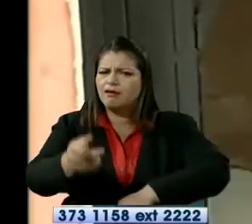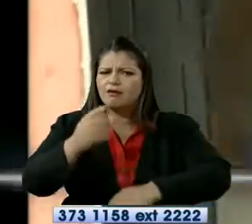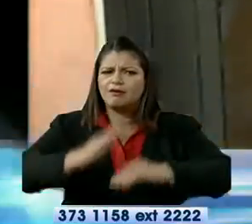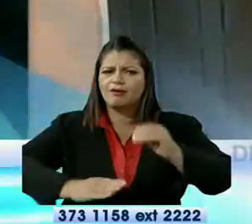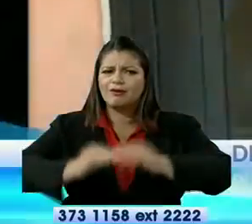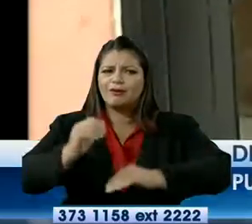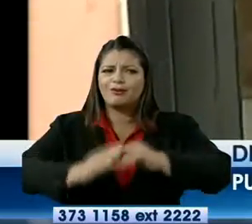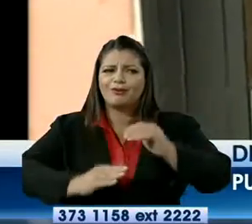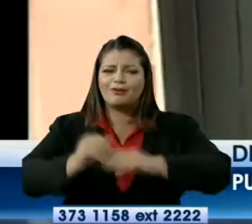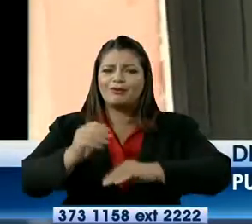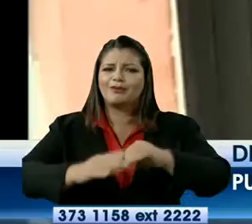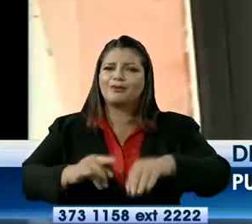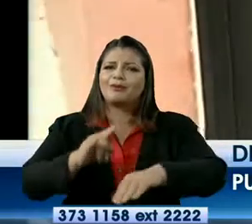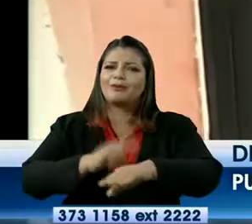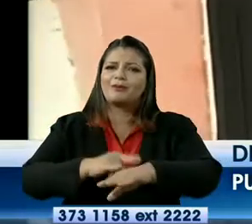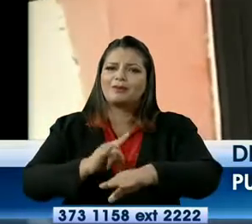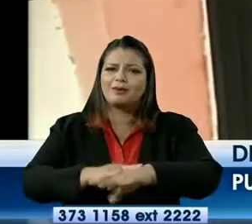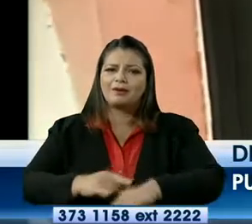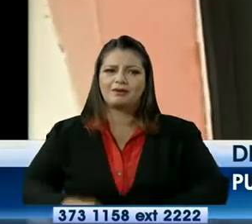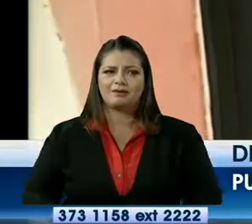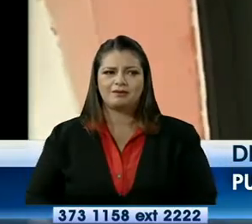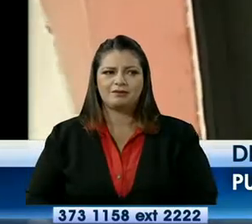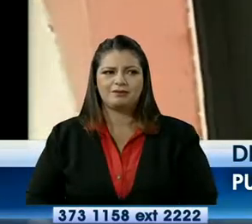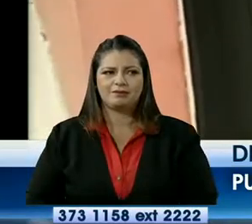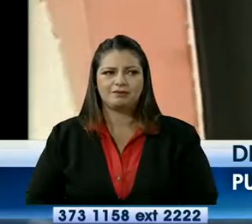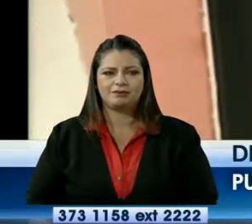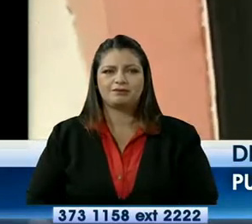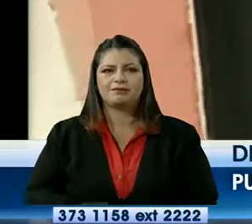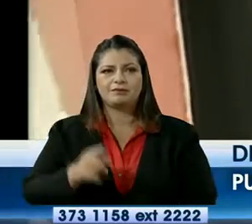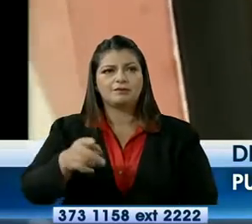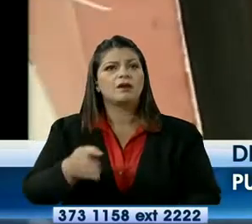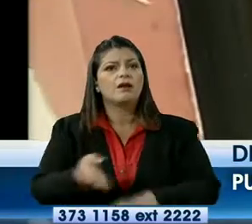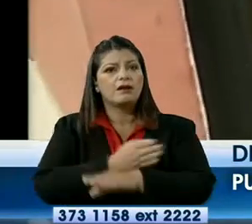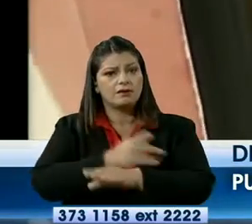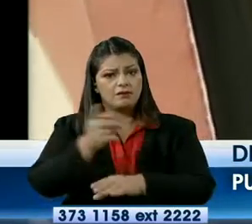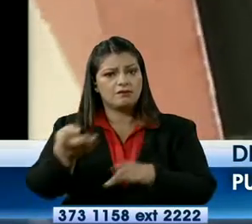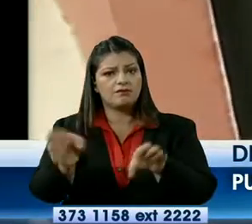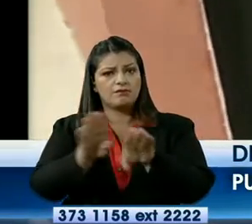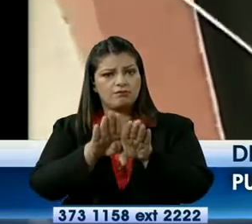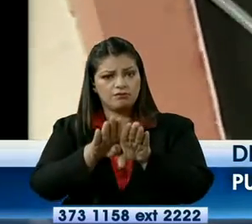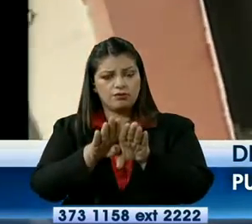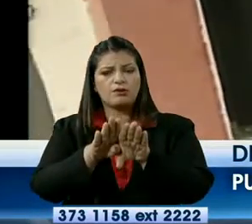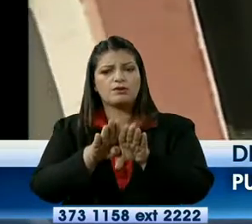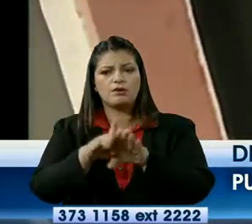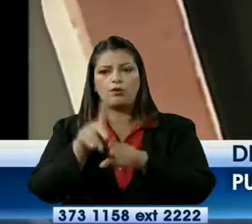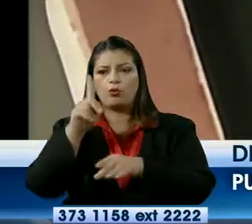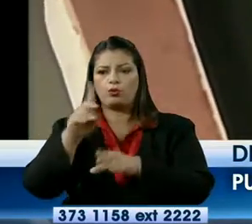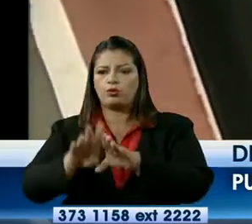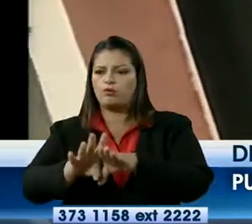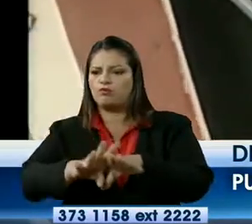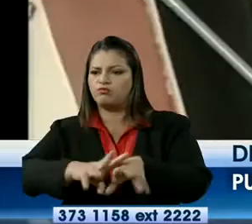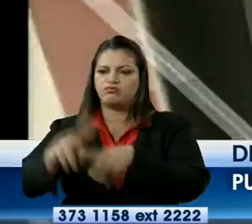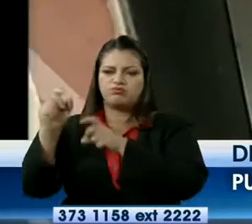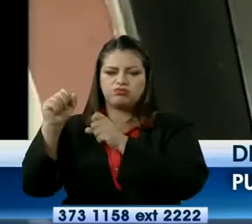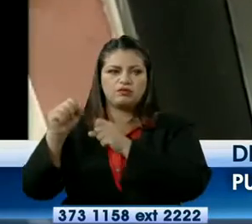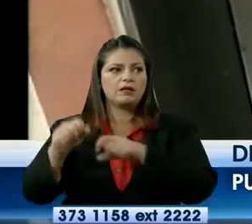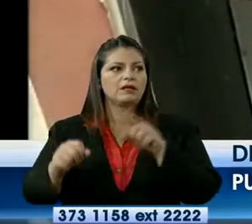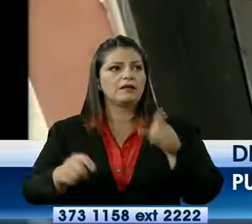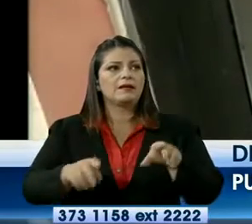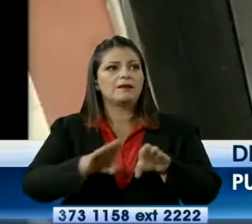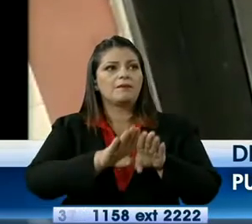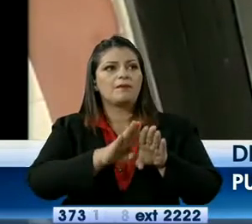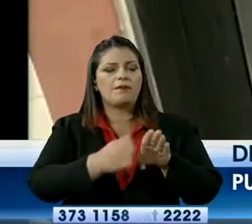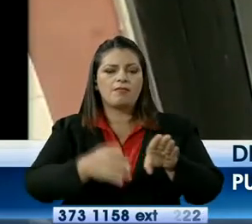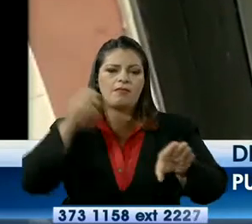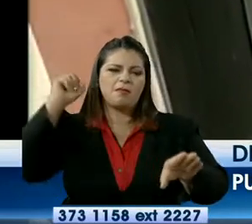baño público, pero no lo es. Bien, se robaron una puerta, pero en cambio la otra puerta, esta de acá, la han forzado. Y me comentan los policías que